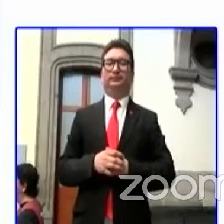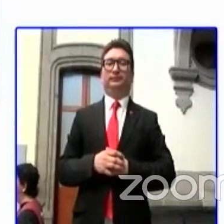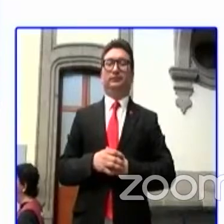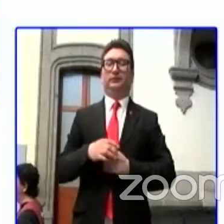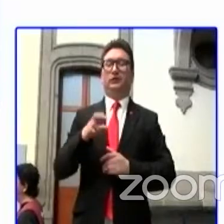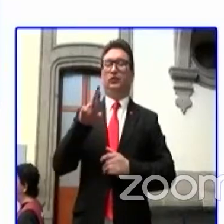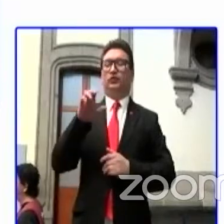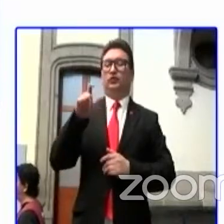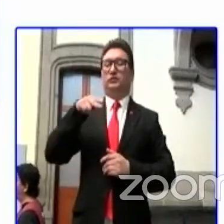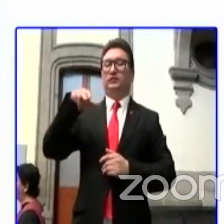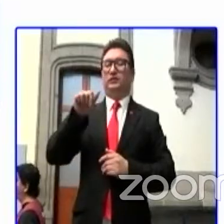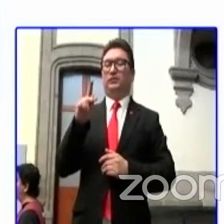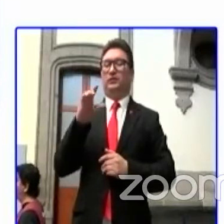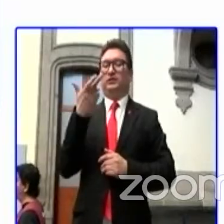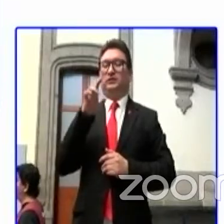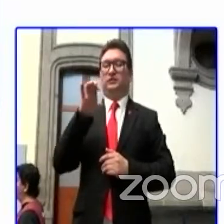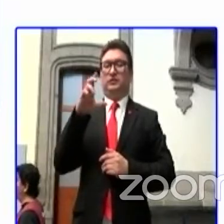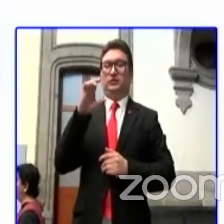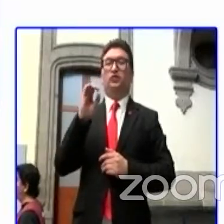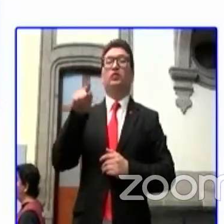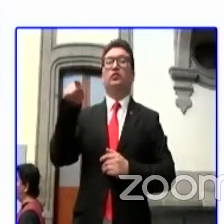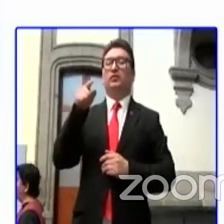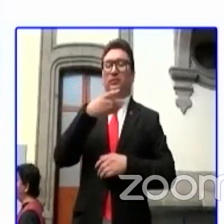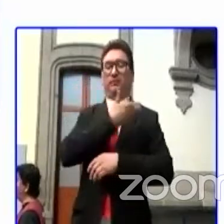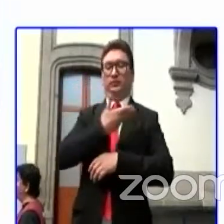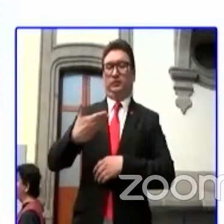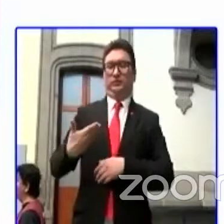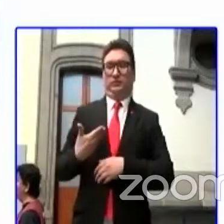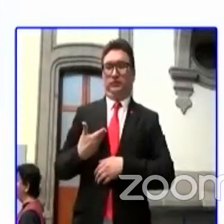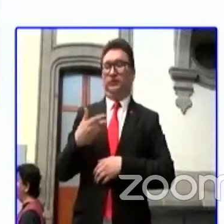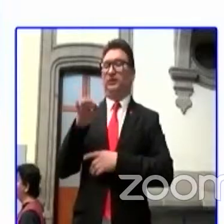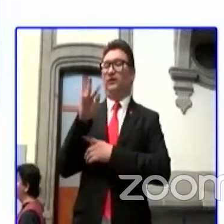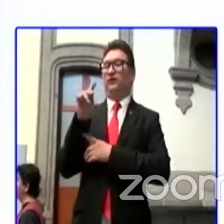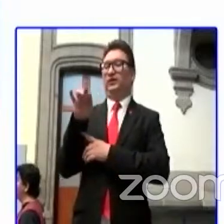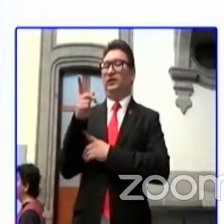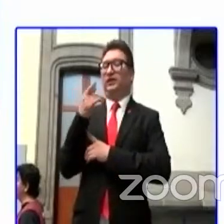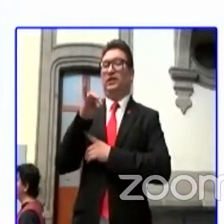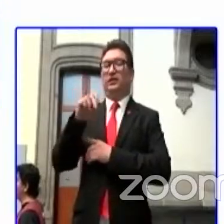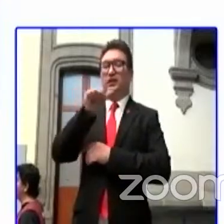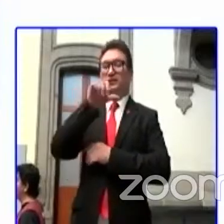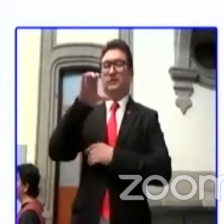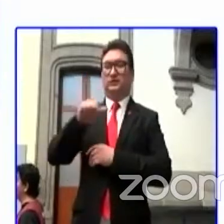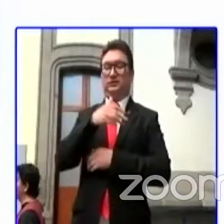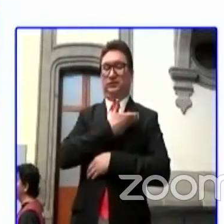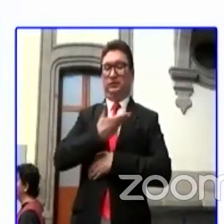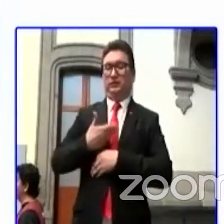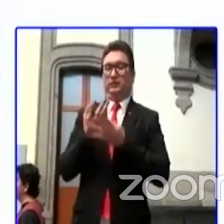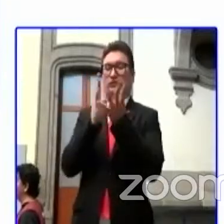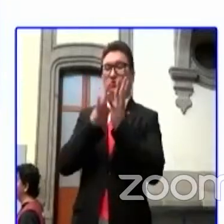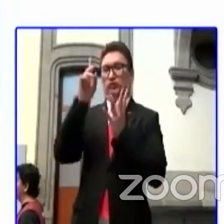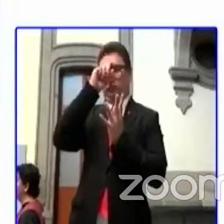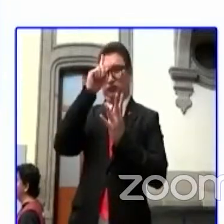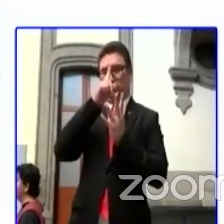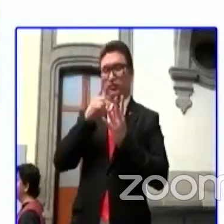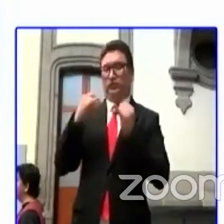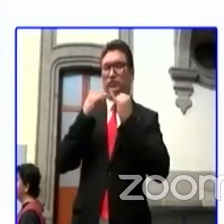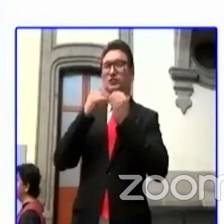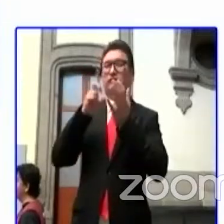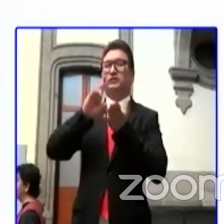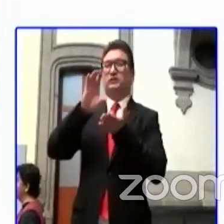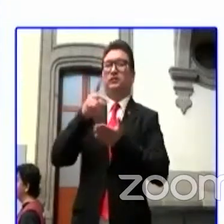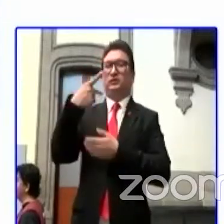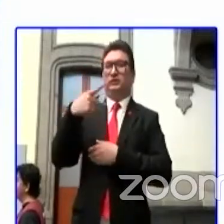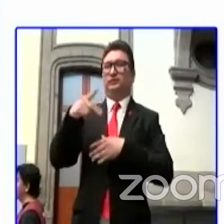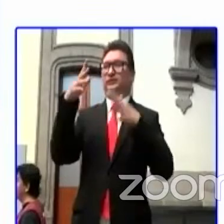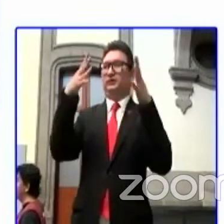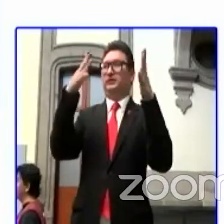Roxana Pacheco Martínez, presidenta de FINDEDI AC y presidenta del Consejo Consultivo del Instituto de las Personas